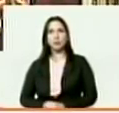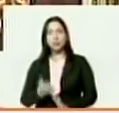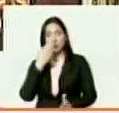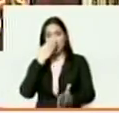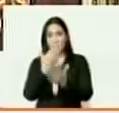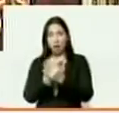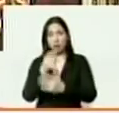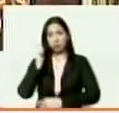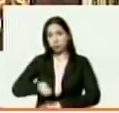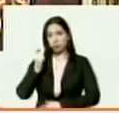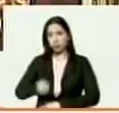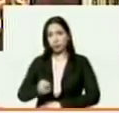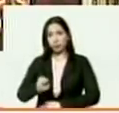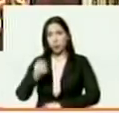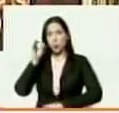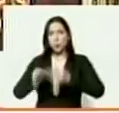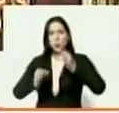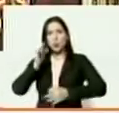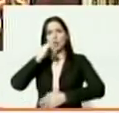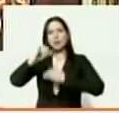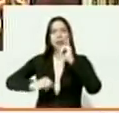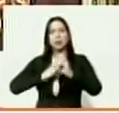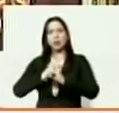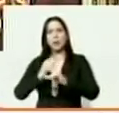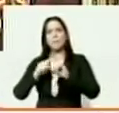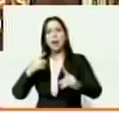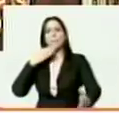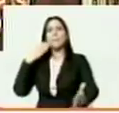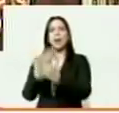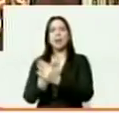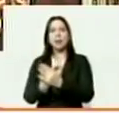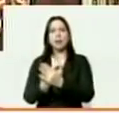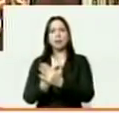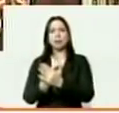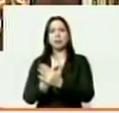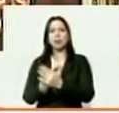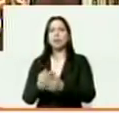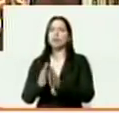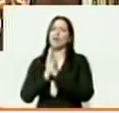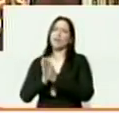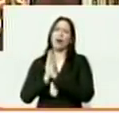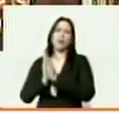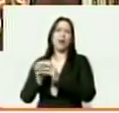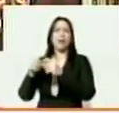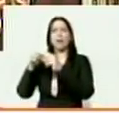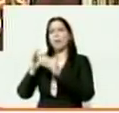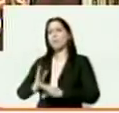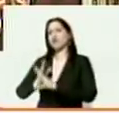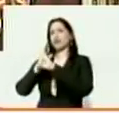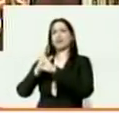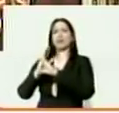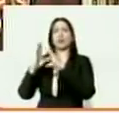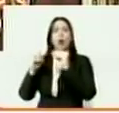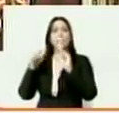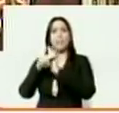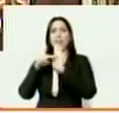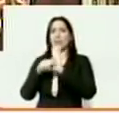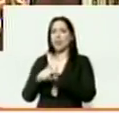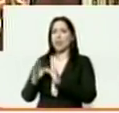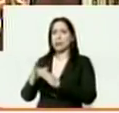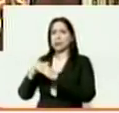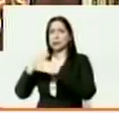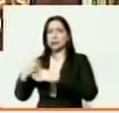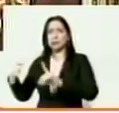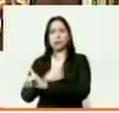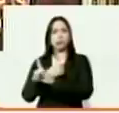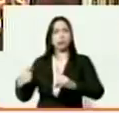Corte Penal Internacional para exigir el cese de todas las medidas coercitivas, medidas de